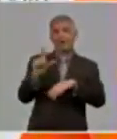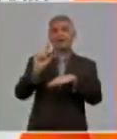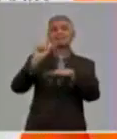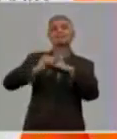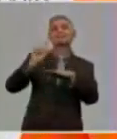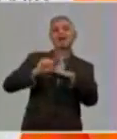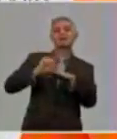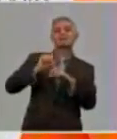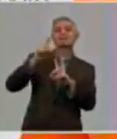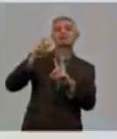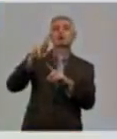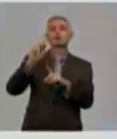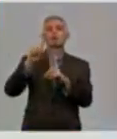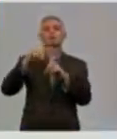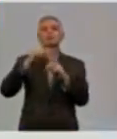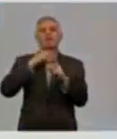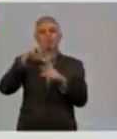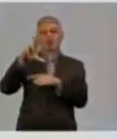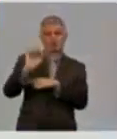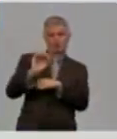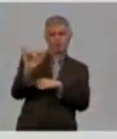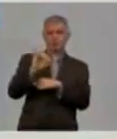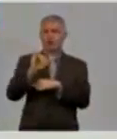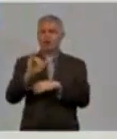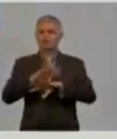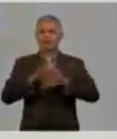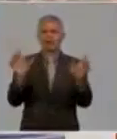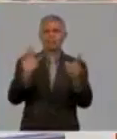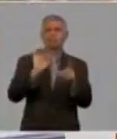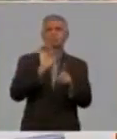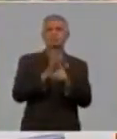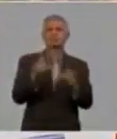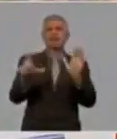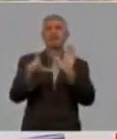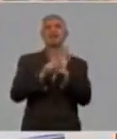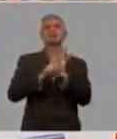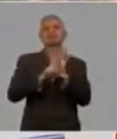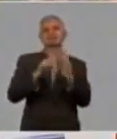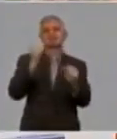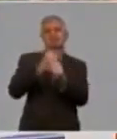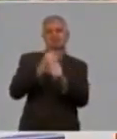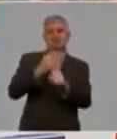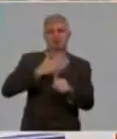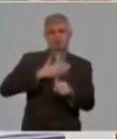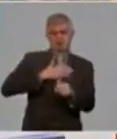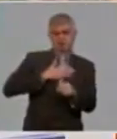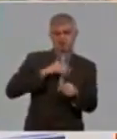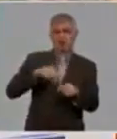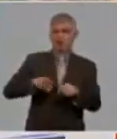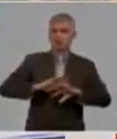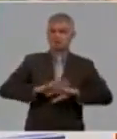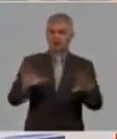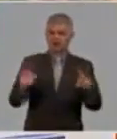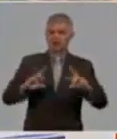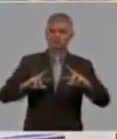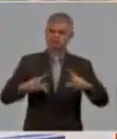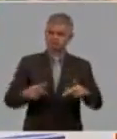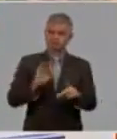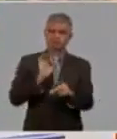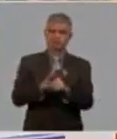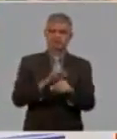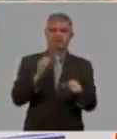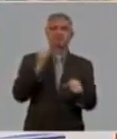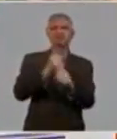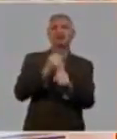en todo el país, se rehabilitan todas las licencias de los trabajadores por cuenta propia que se suspendieron de oficio, ahora se las restablecemos de oficio también a todos los trabajadores por